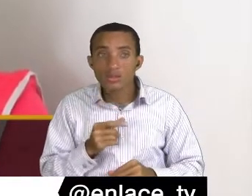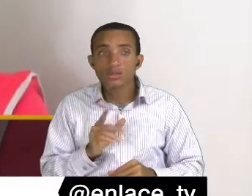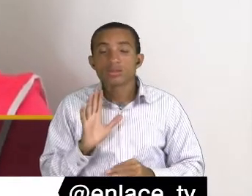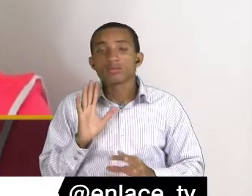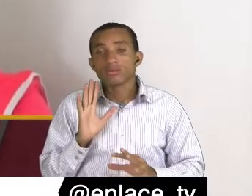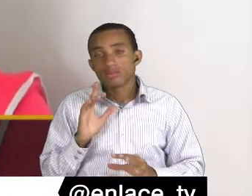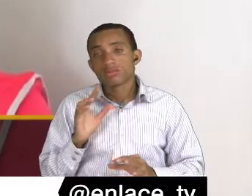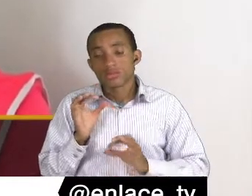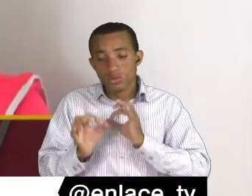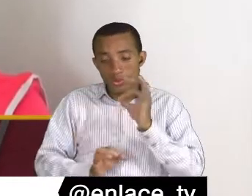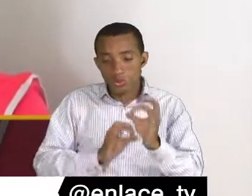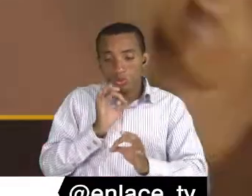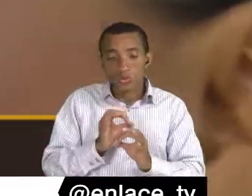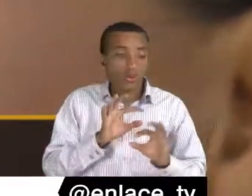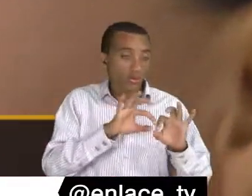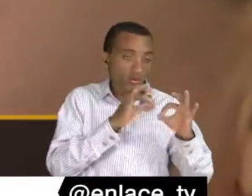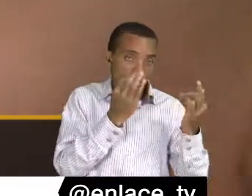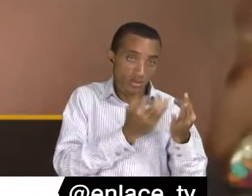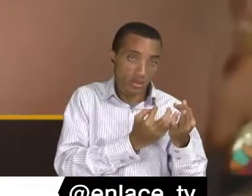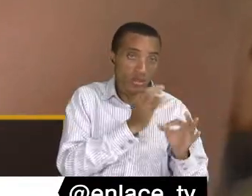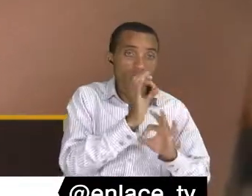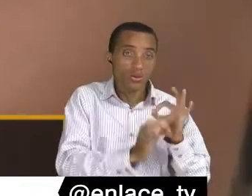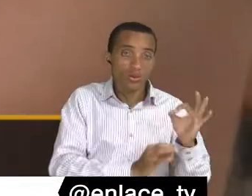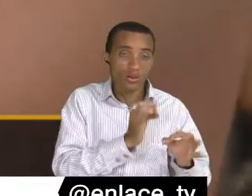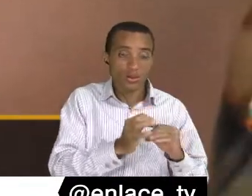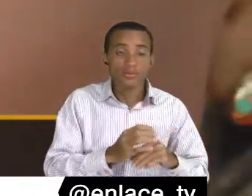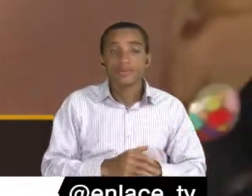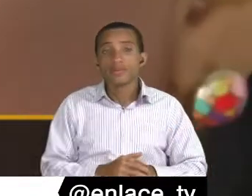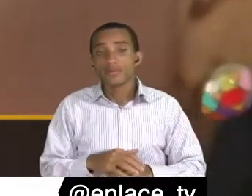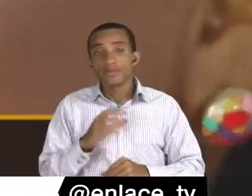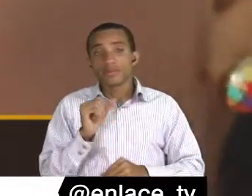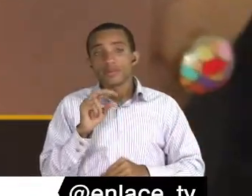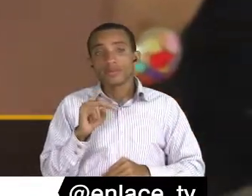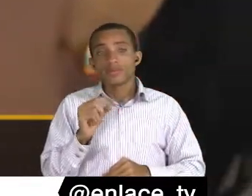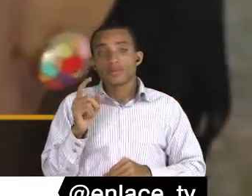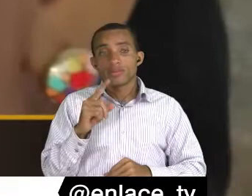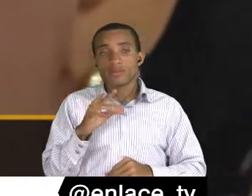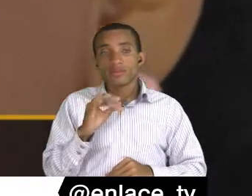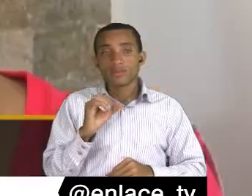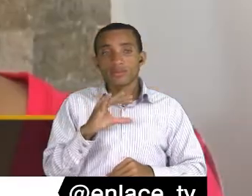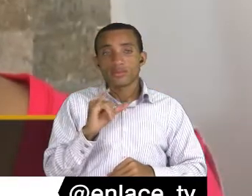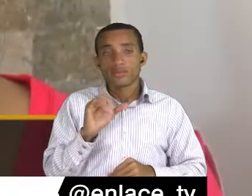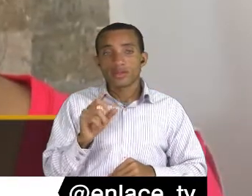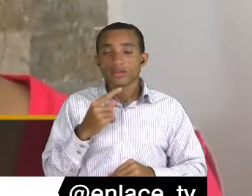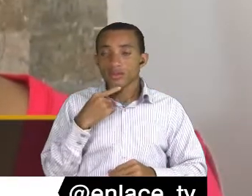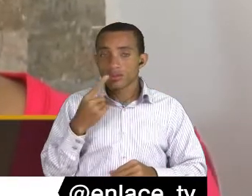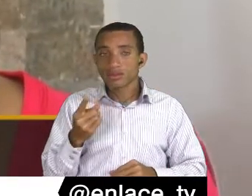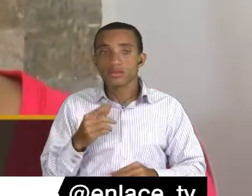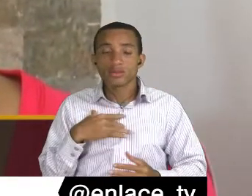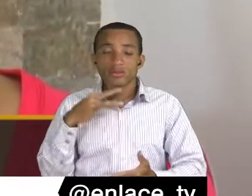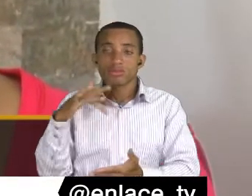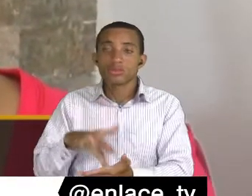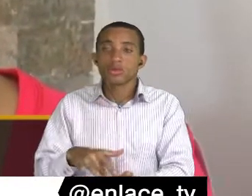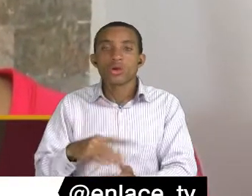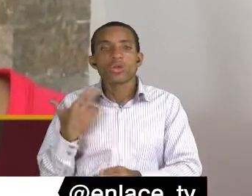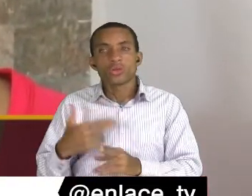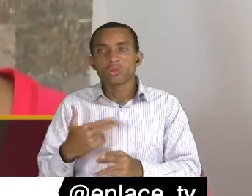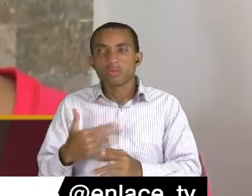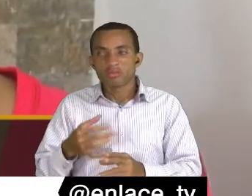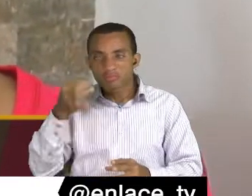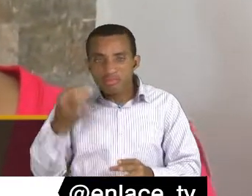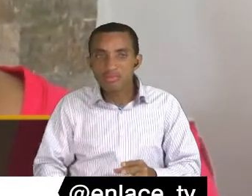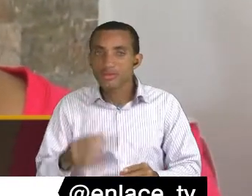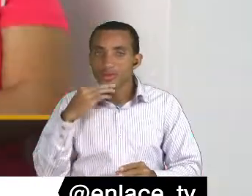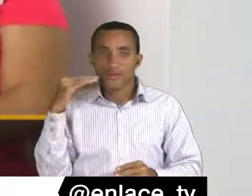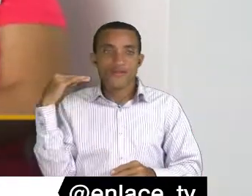de seguridad para mí y para mi familia. Anastasia manifiesta sentirse estafada por el hombre que se presentó a su familia con un nombre diferente al real y ahora no